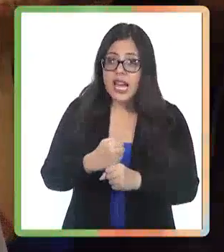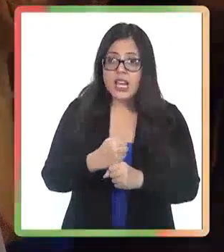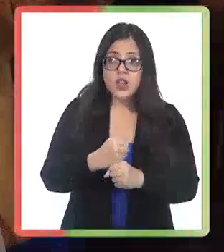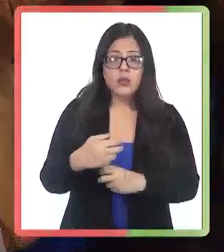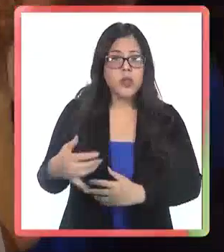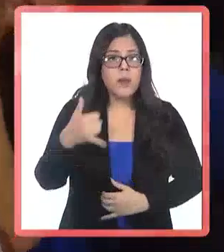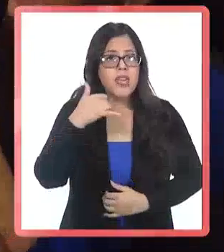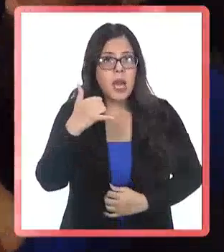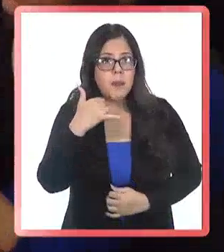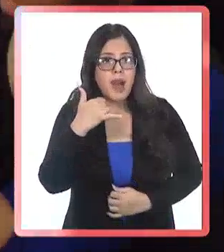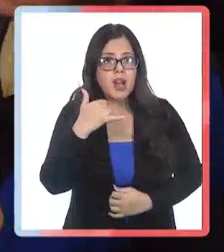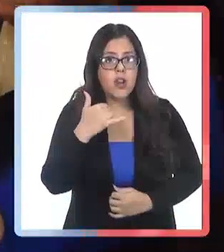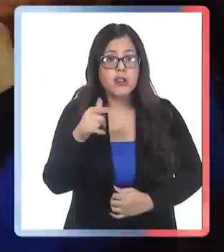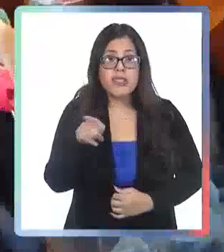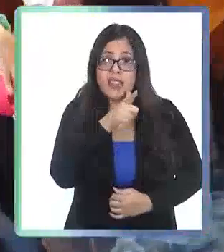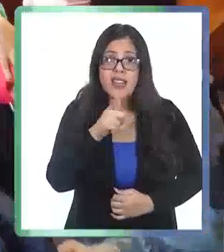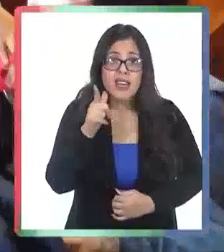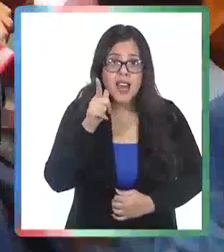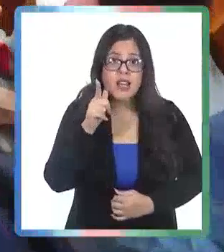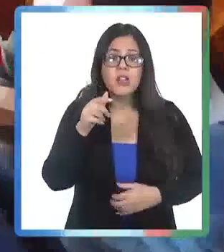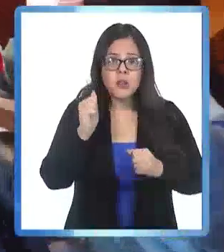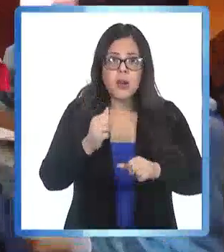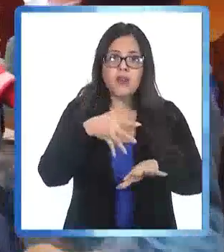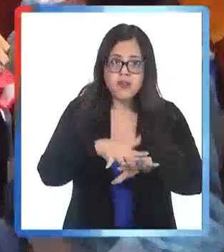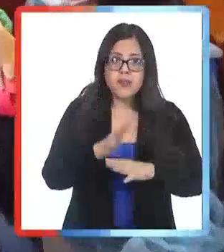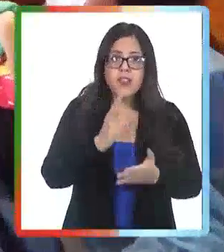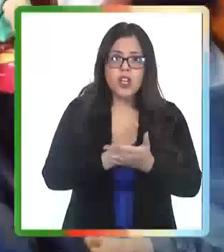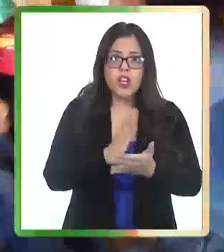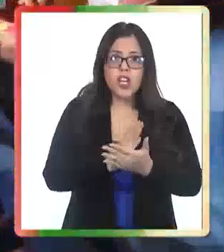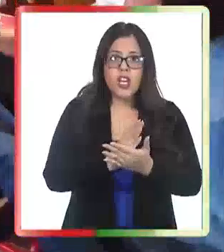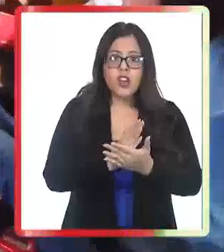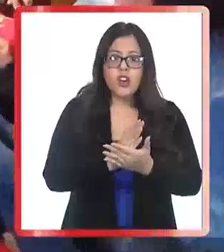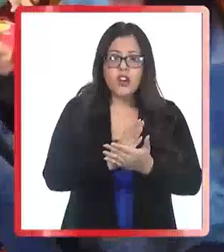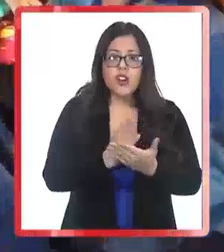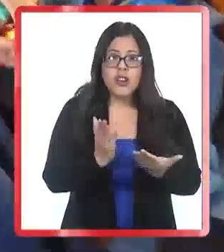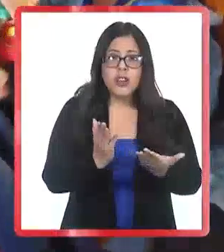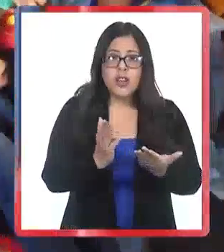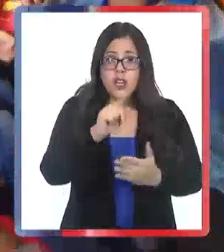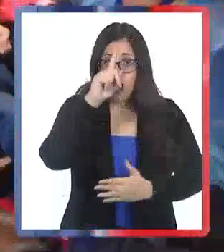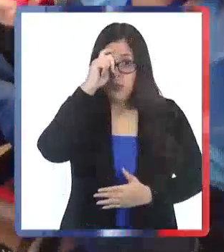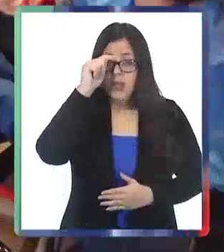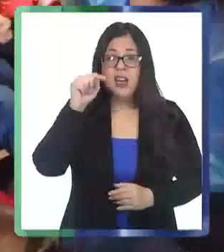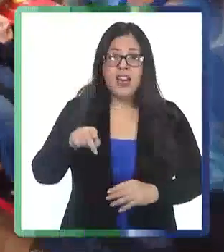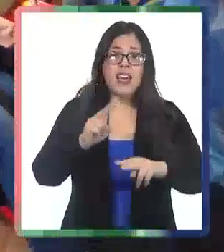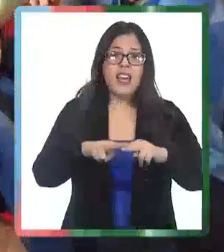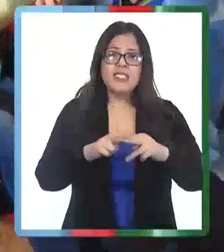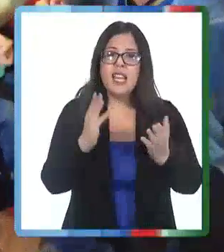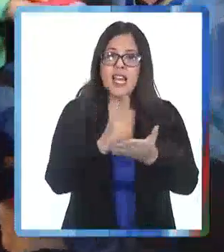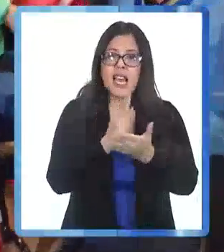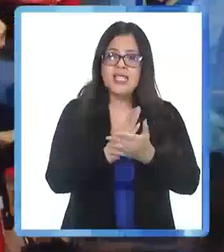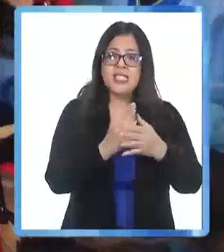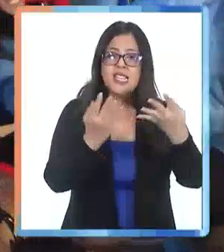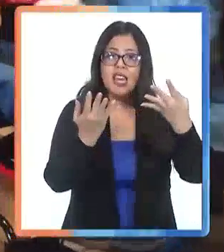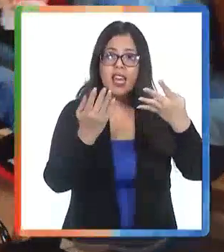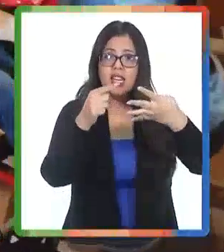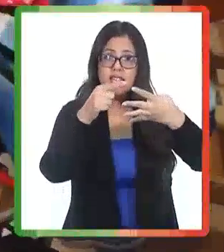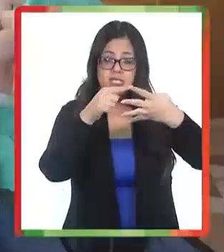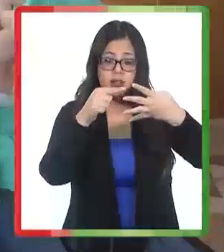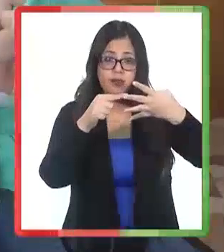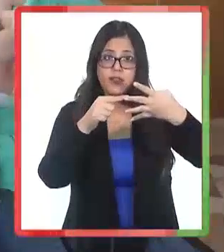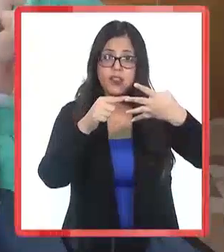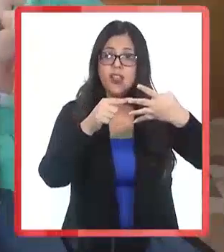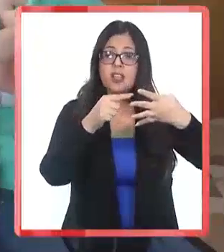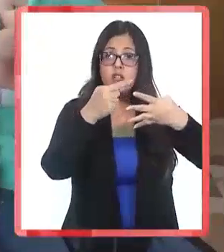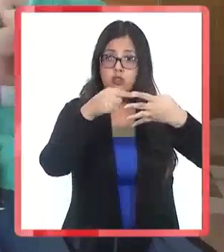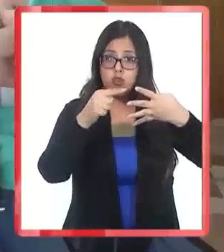me llamaron, qué sé yo, de Castro para poderlo integrar a la escuela hospitalaria. Le hacen sus clases dos veces a la semana, que son jueves y